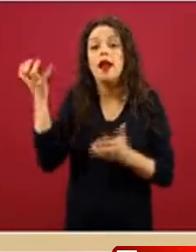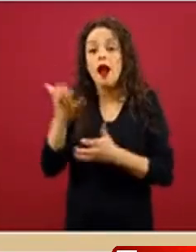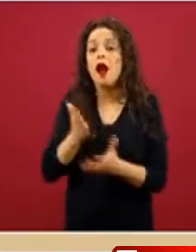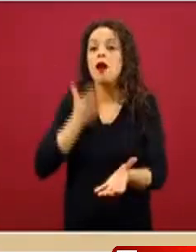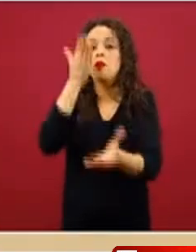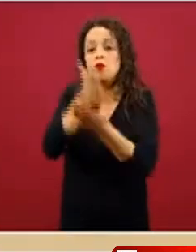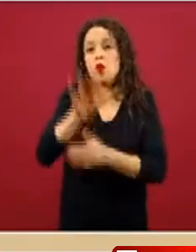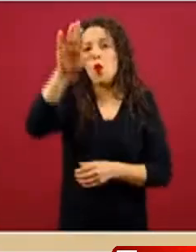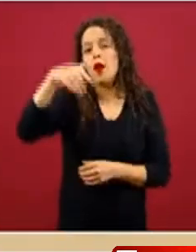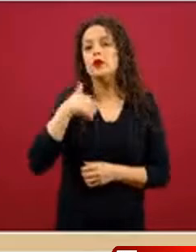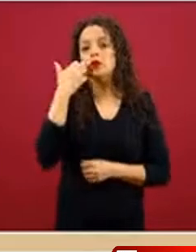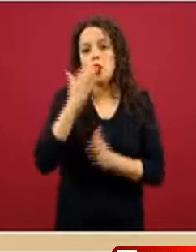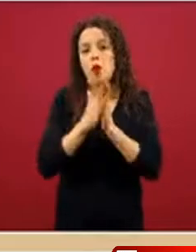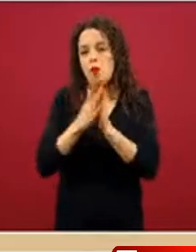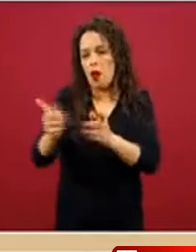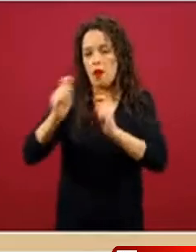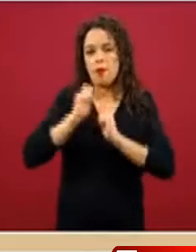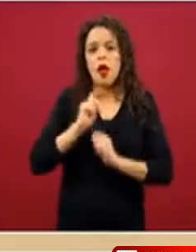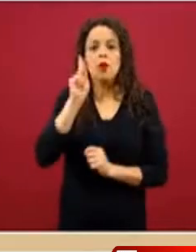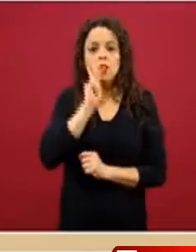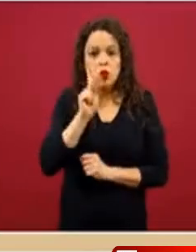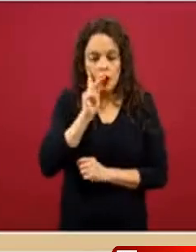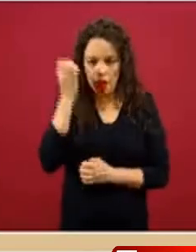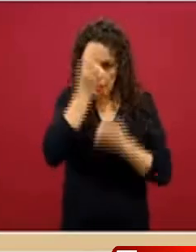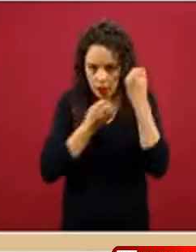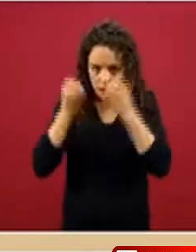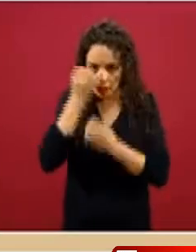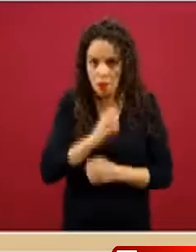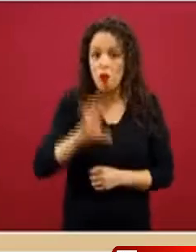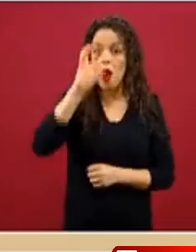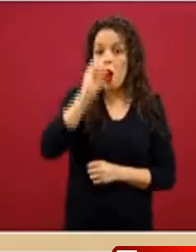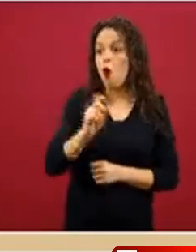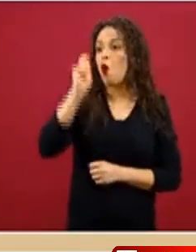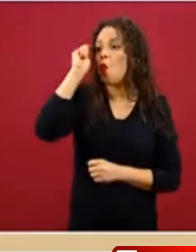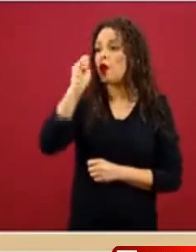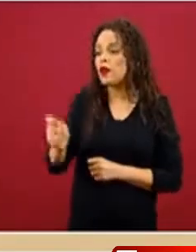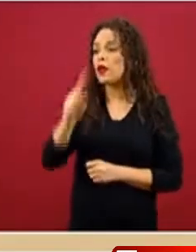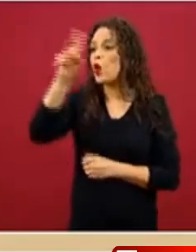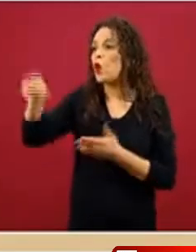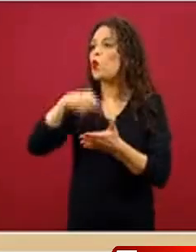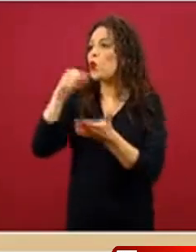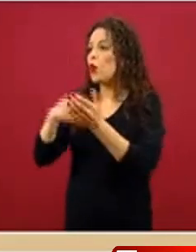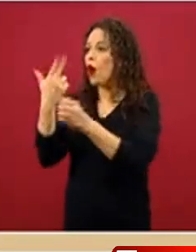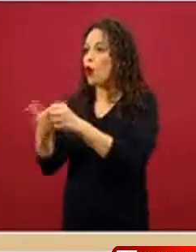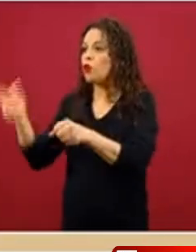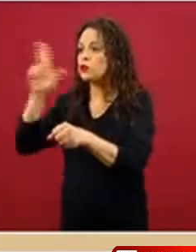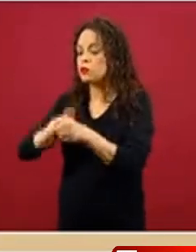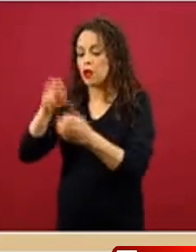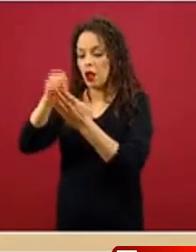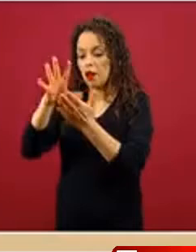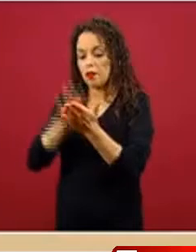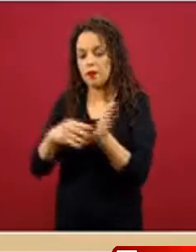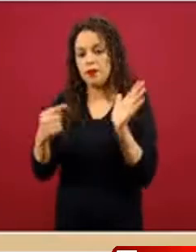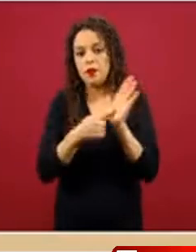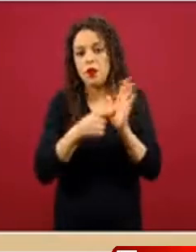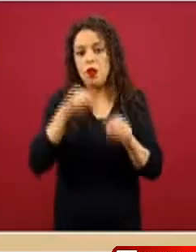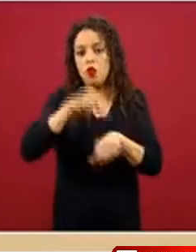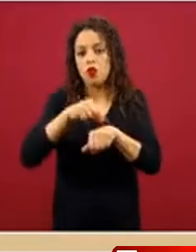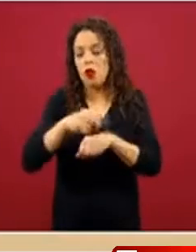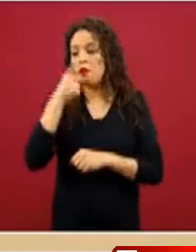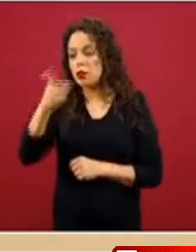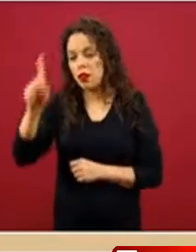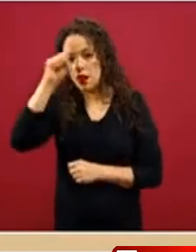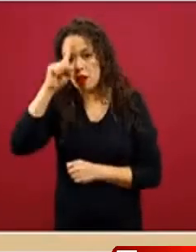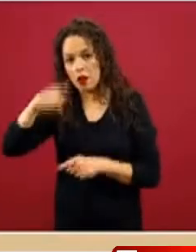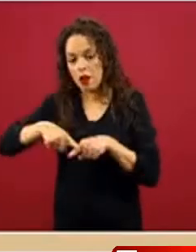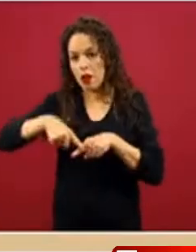propia iniciativa, o si habían llegado referidas o con una orden de un médico, es decir, parte de un